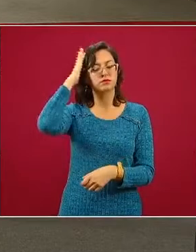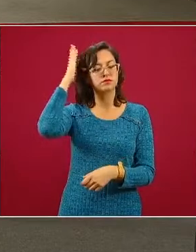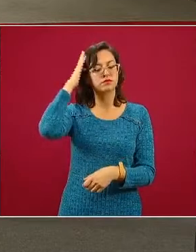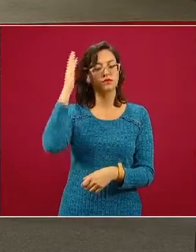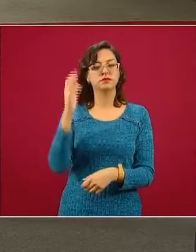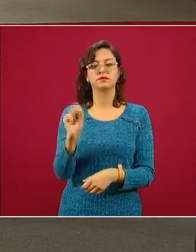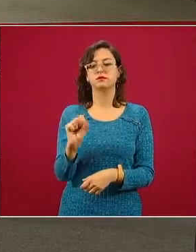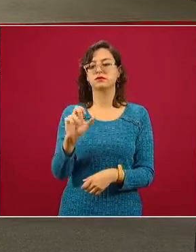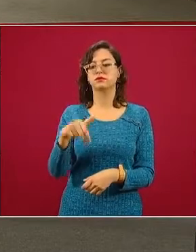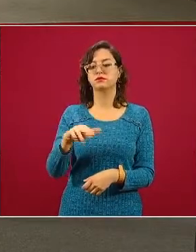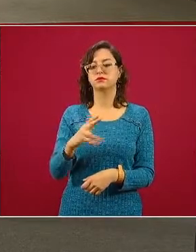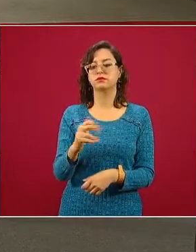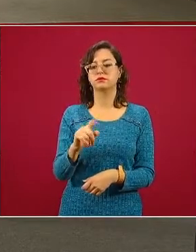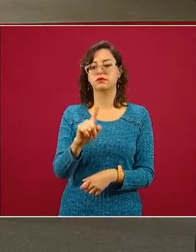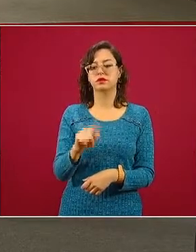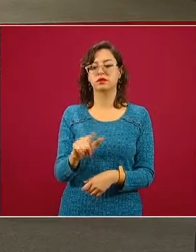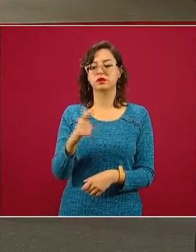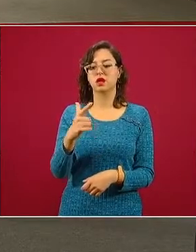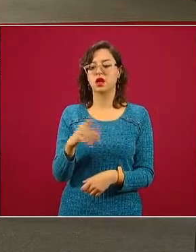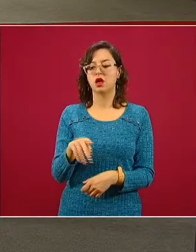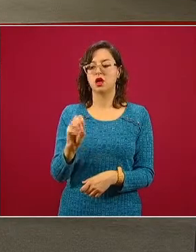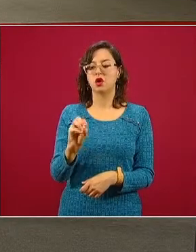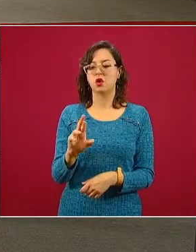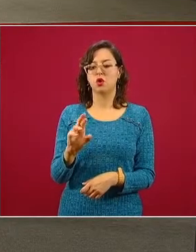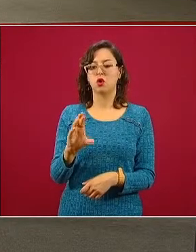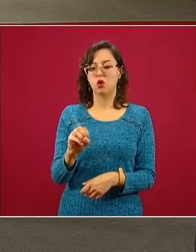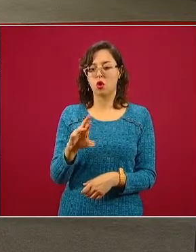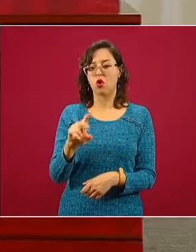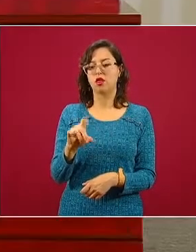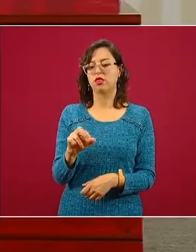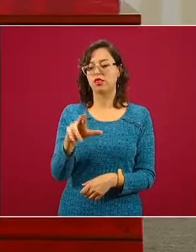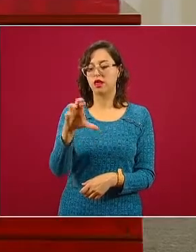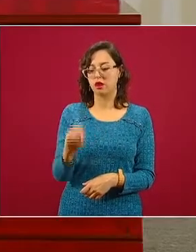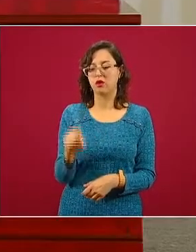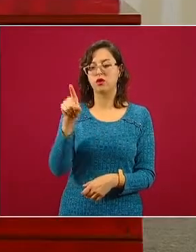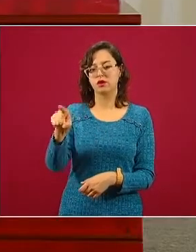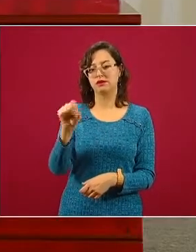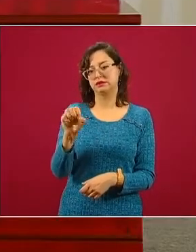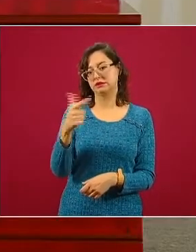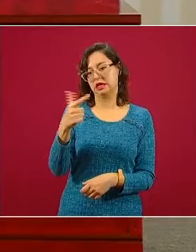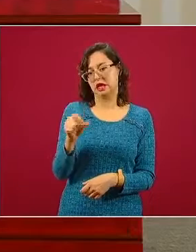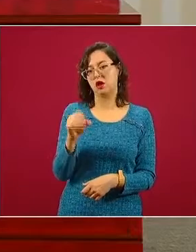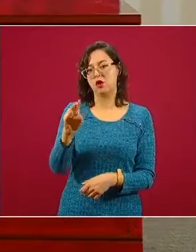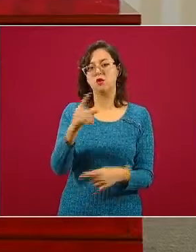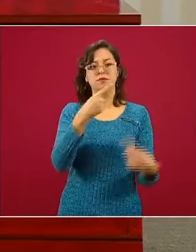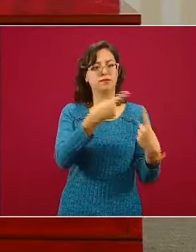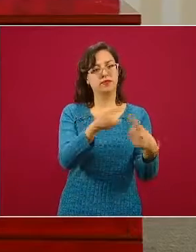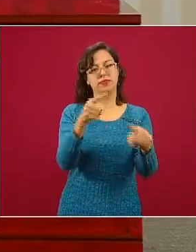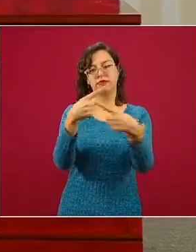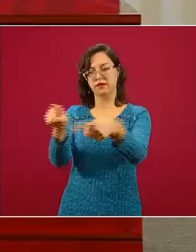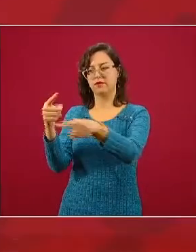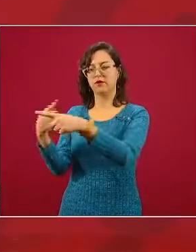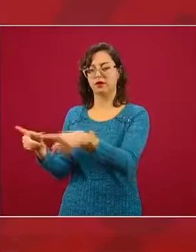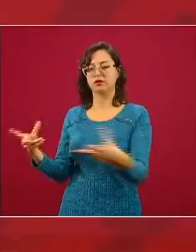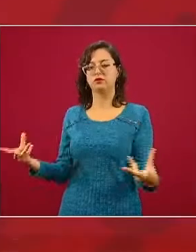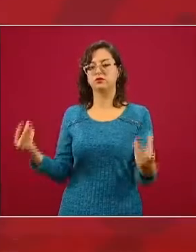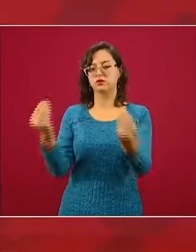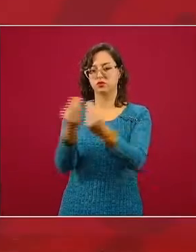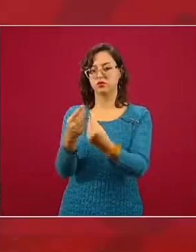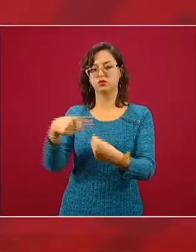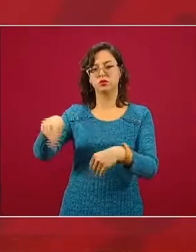doctora Sánchez Cordero, a Nadine Gassmann, a Candelaria Ochoa, entre otras de las compañeras, Luz